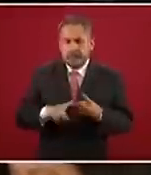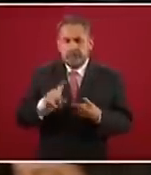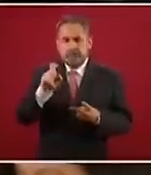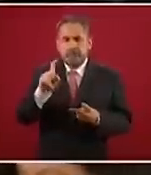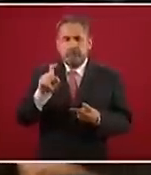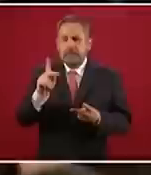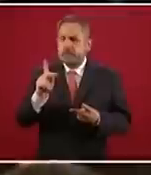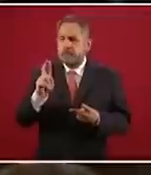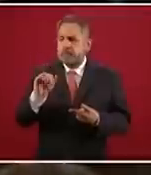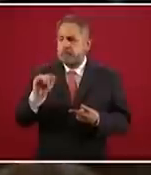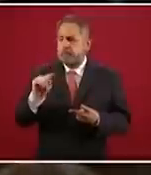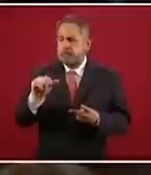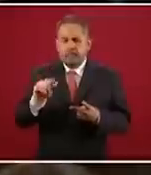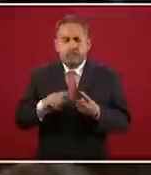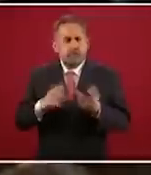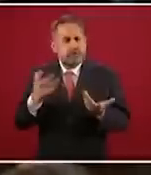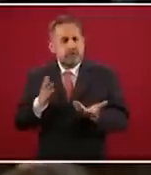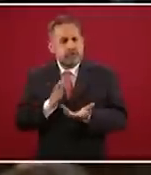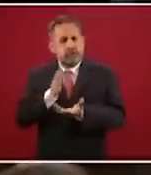de